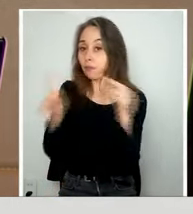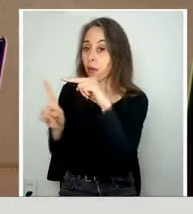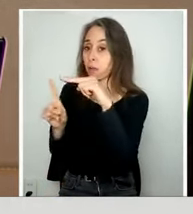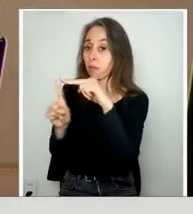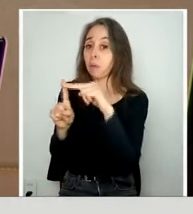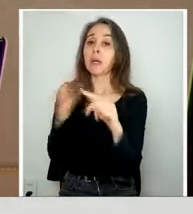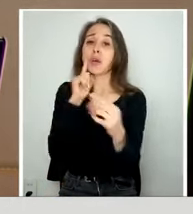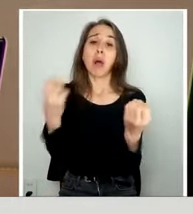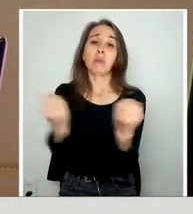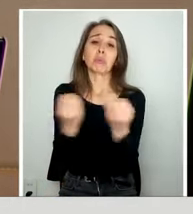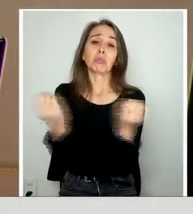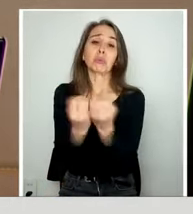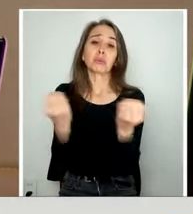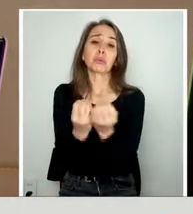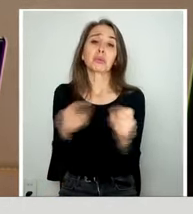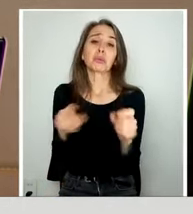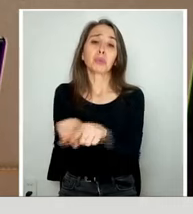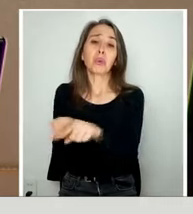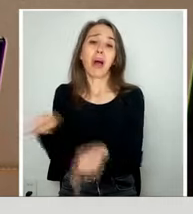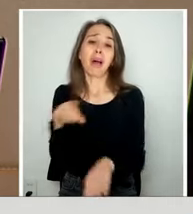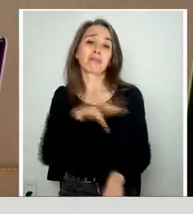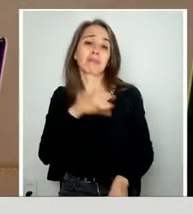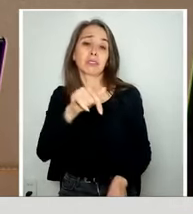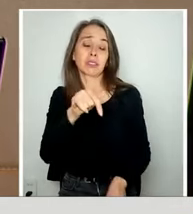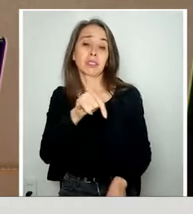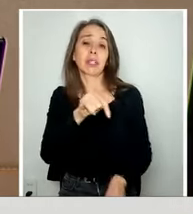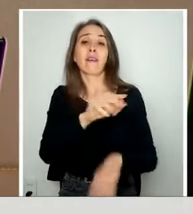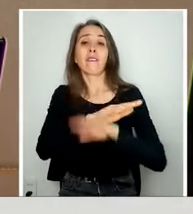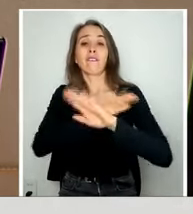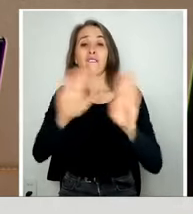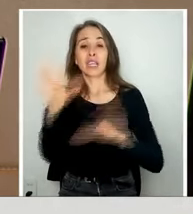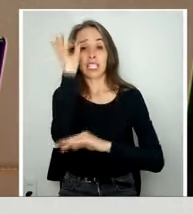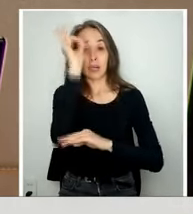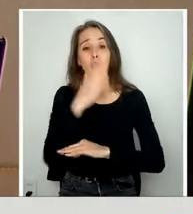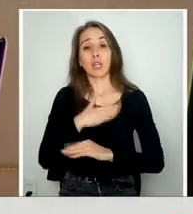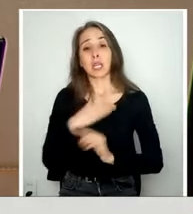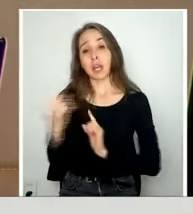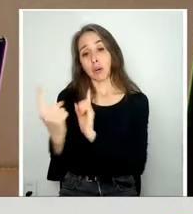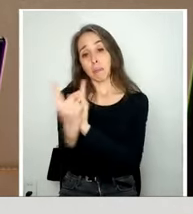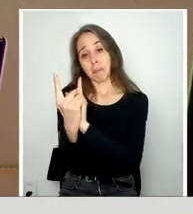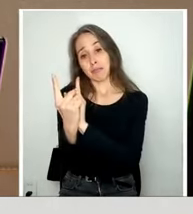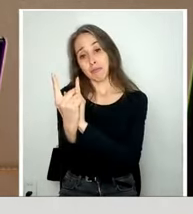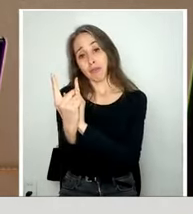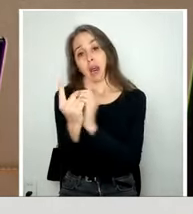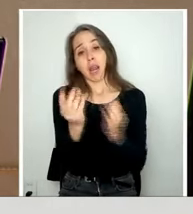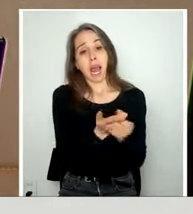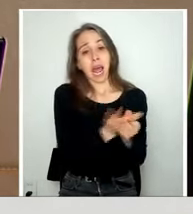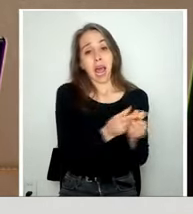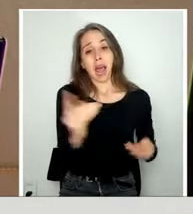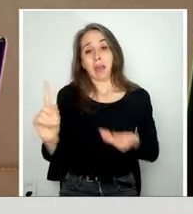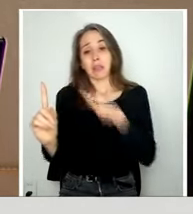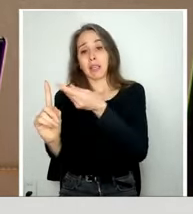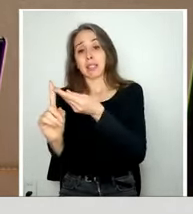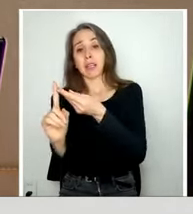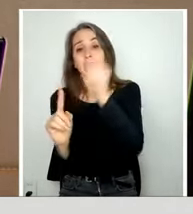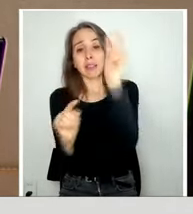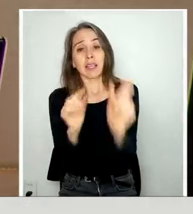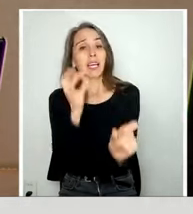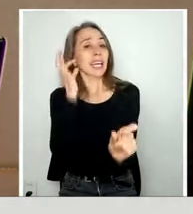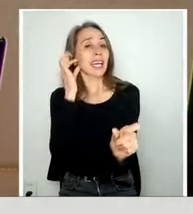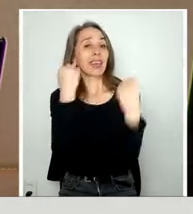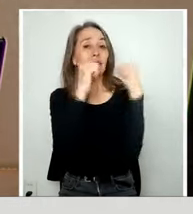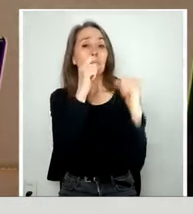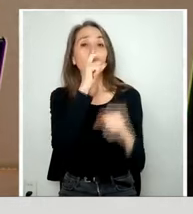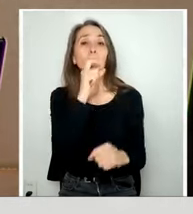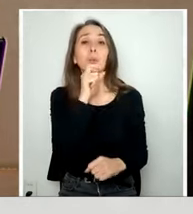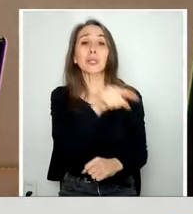y me gustaría posterior terminar la sesión entregarle todos los antecedentes de esta deportista lo mismo